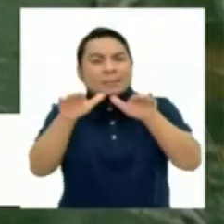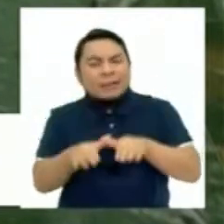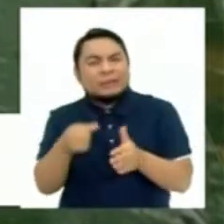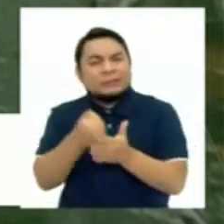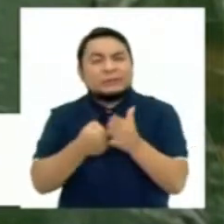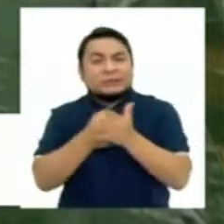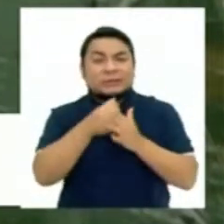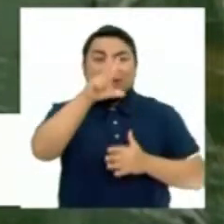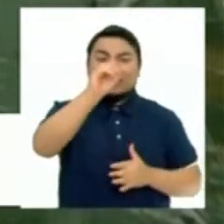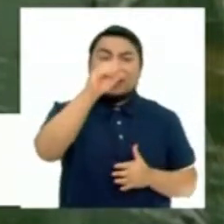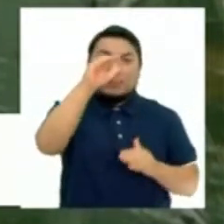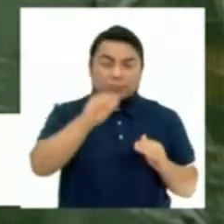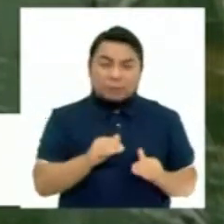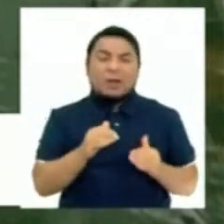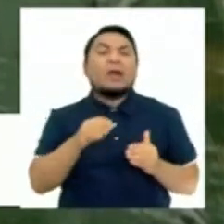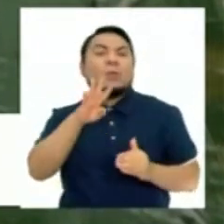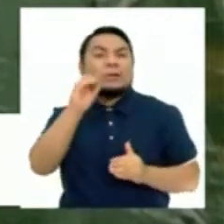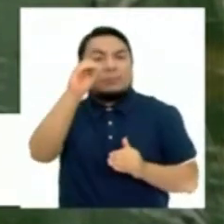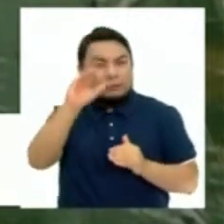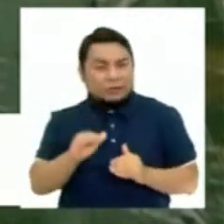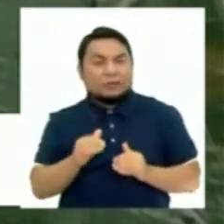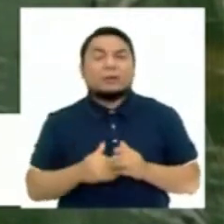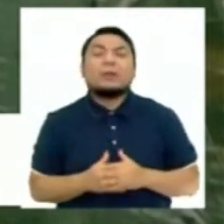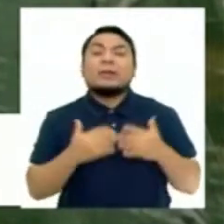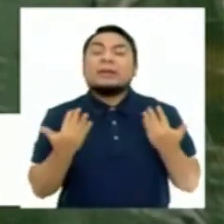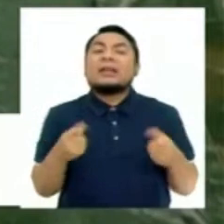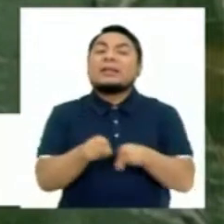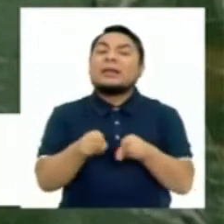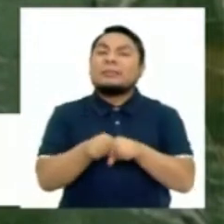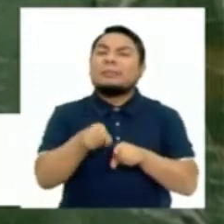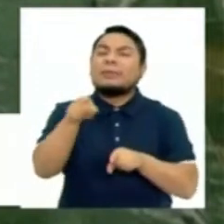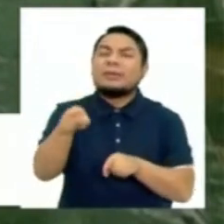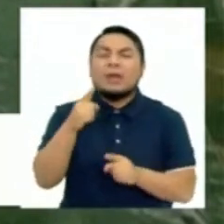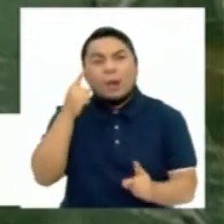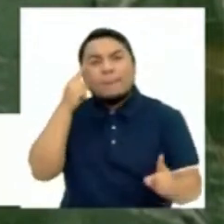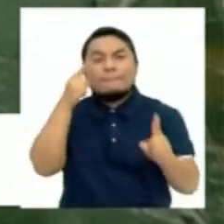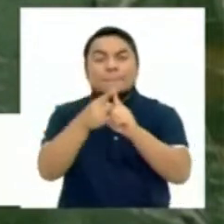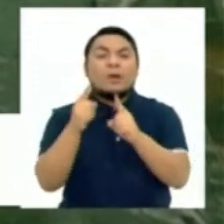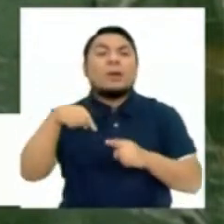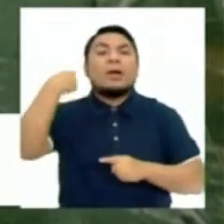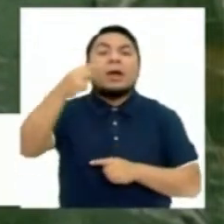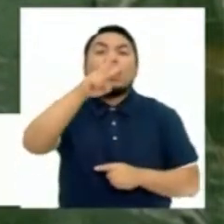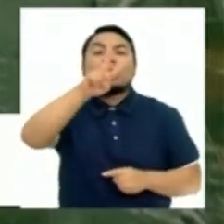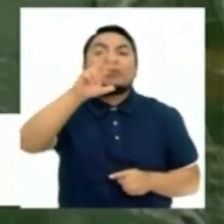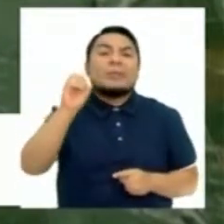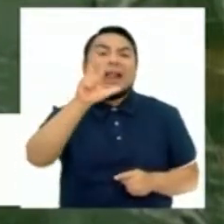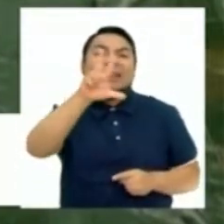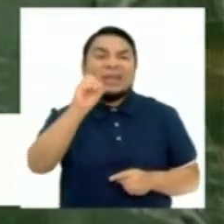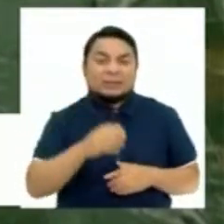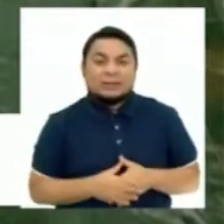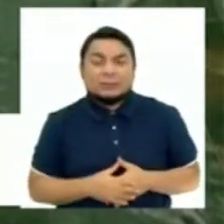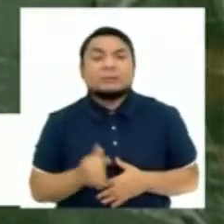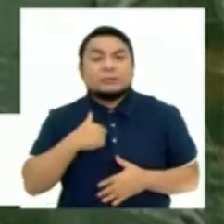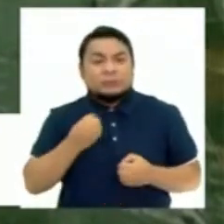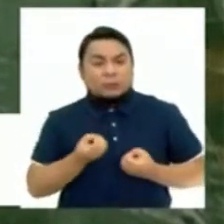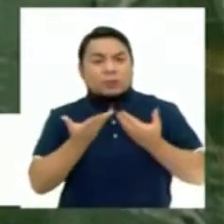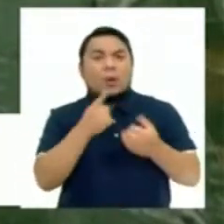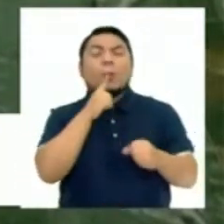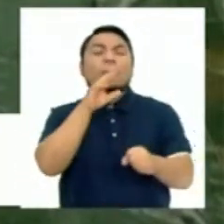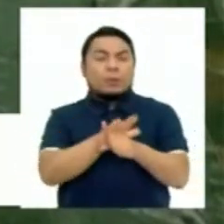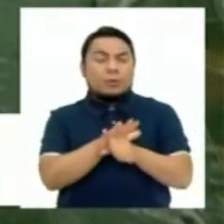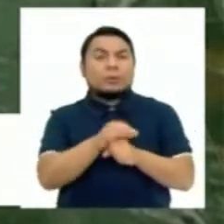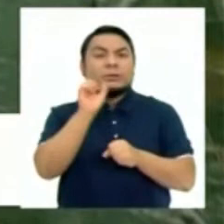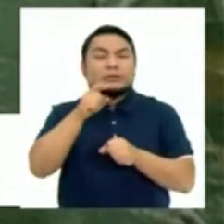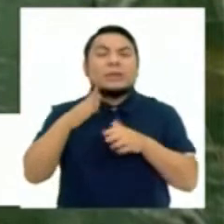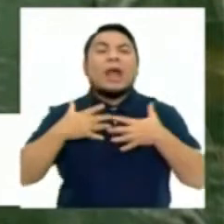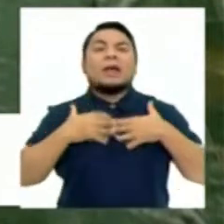del 30% al 40% respecto de lo proyectado para el 2030. Como expresión de su compromiso